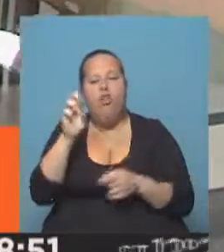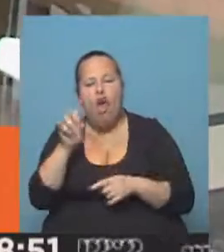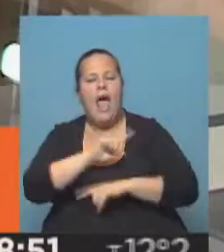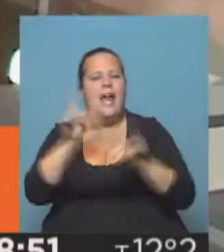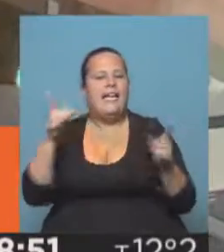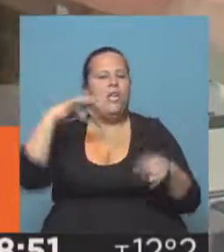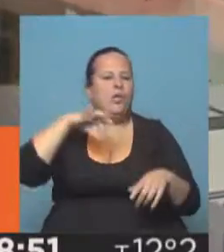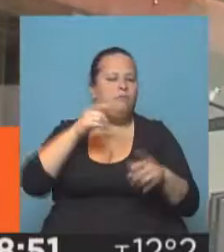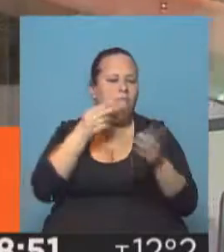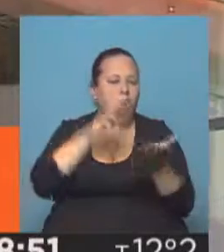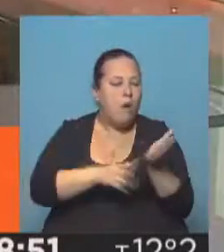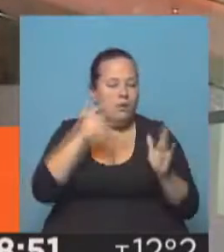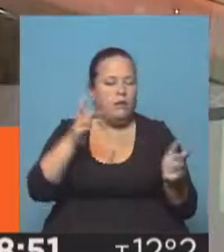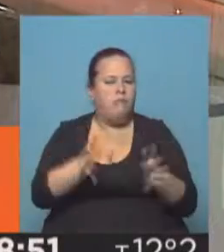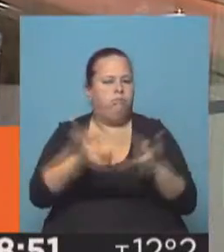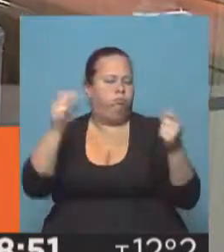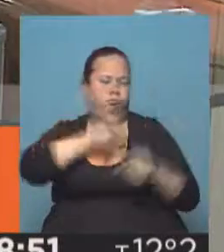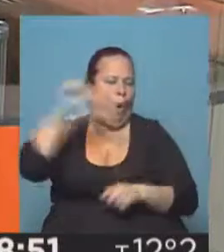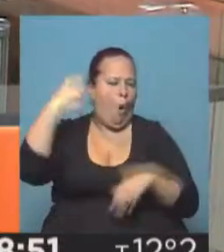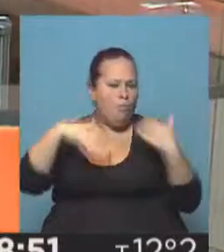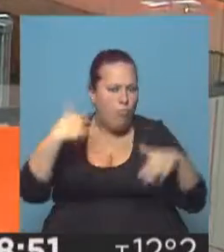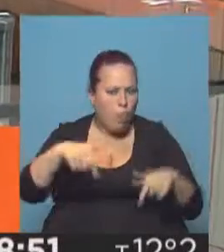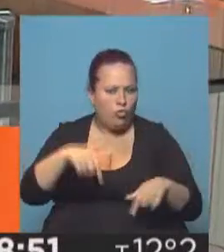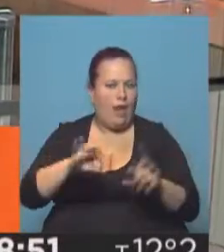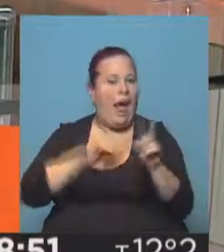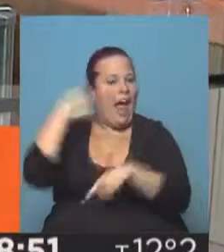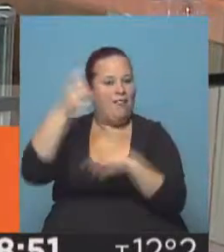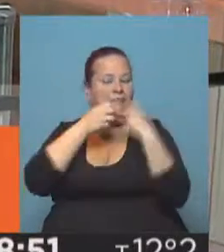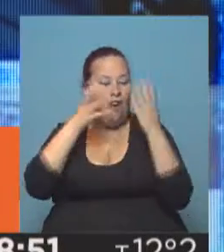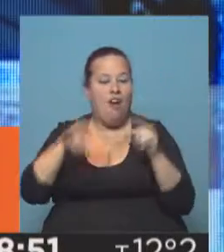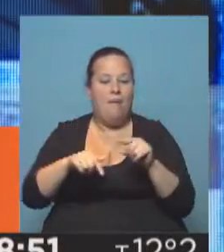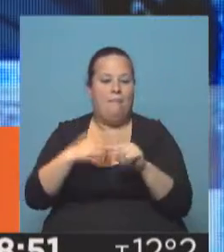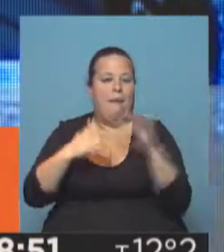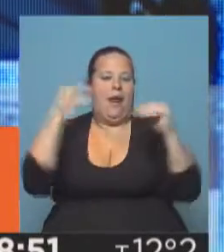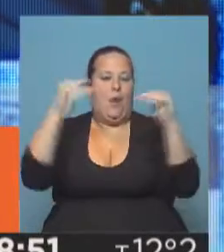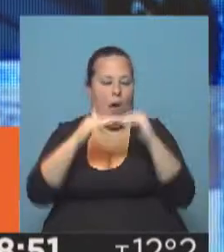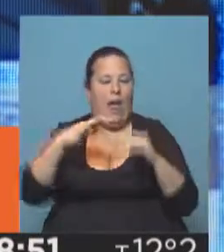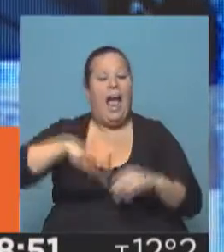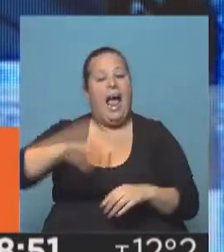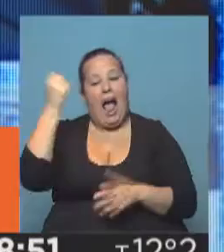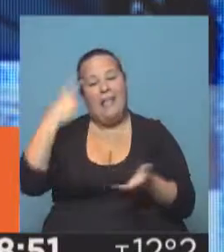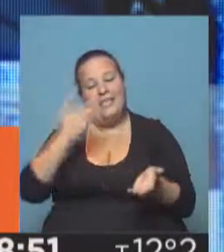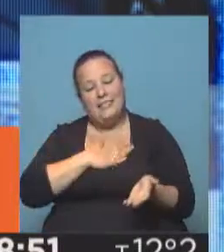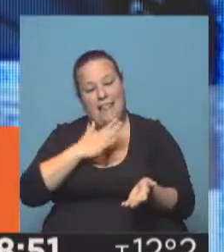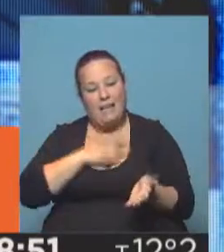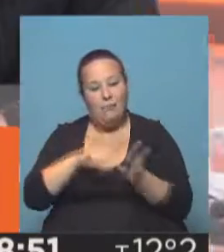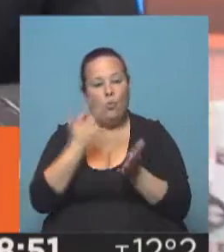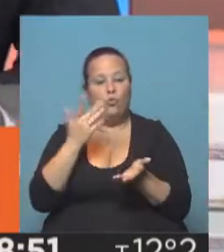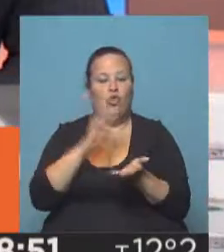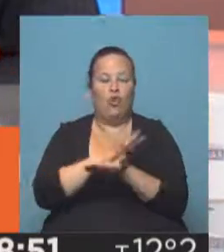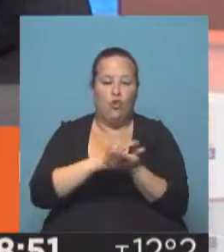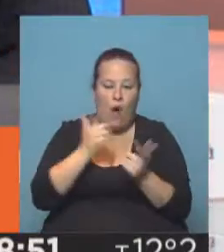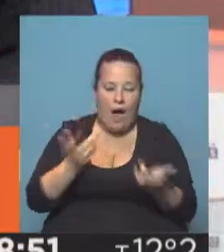de las tarifas que fueron lo que aceleraron muy fuerte la inflación este año para llevarla a niveles ganancias, de 40. lo Claro. único que lamentablemente no pudieron tocar,